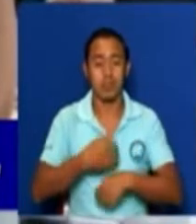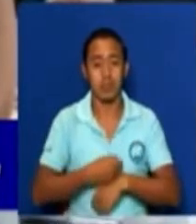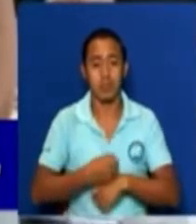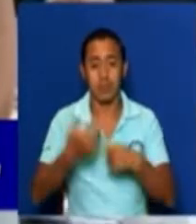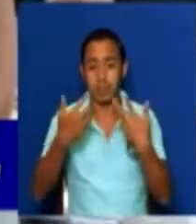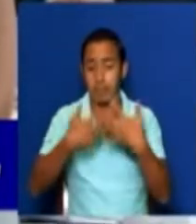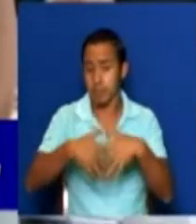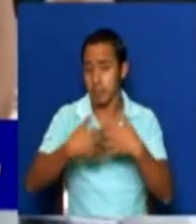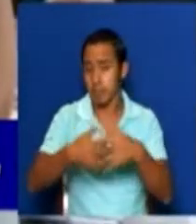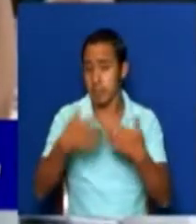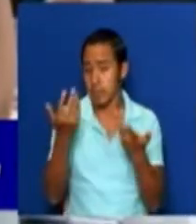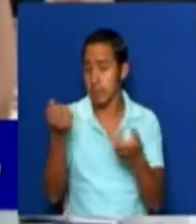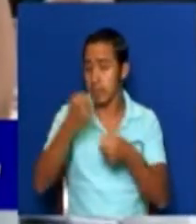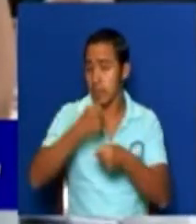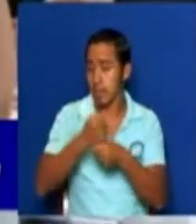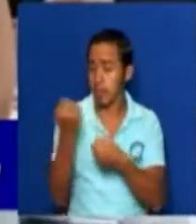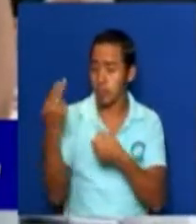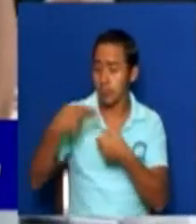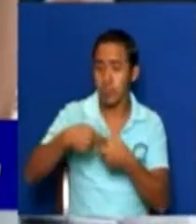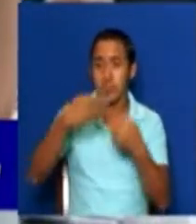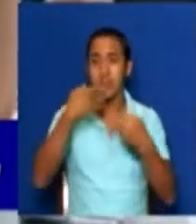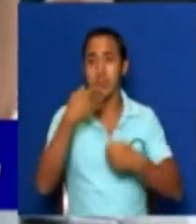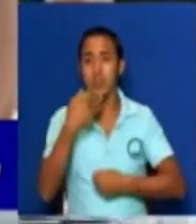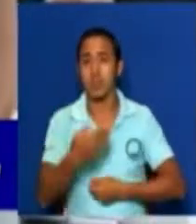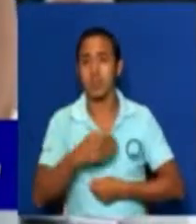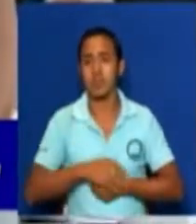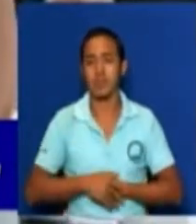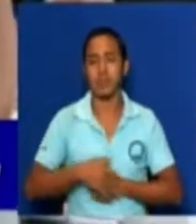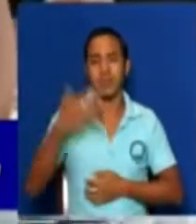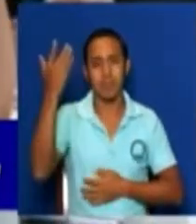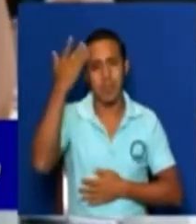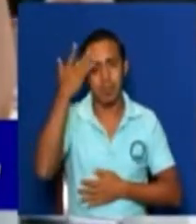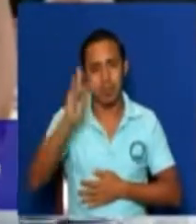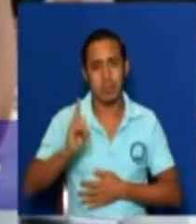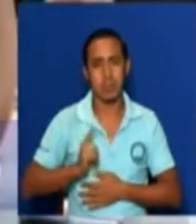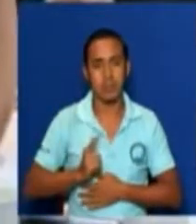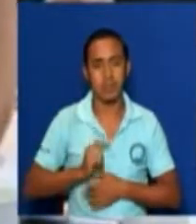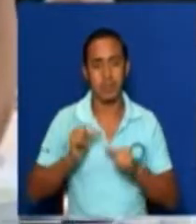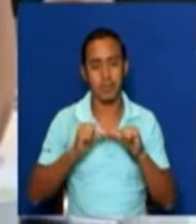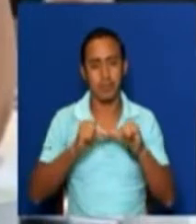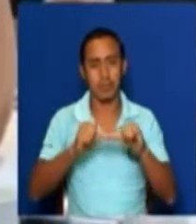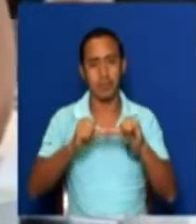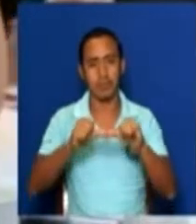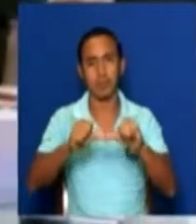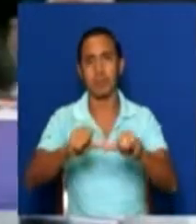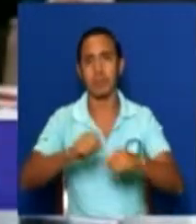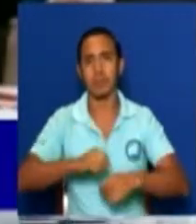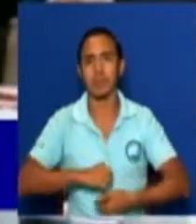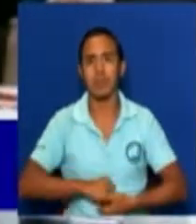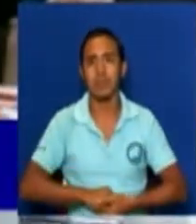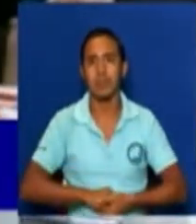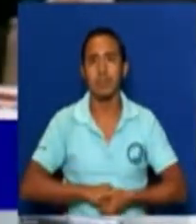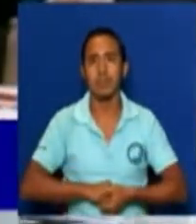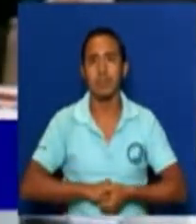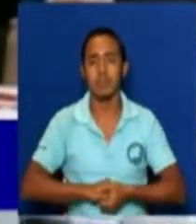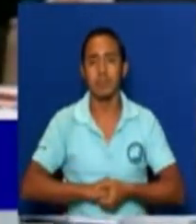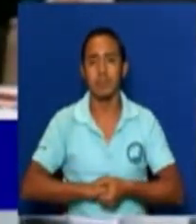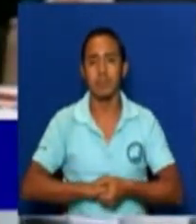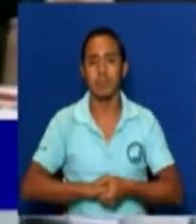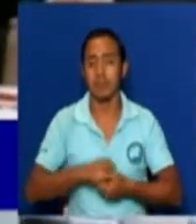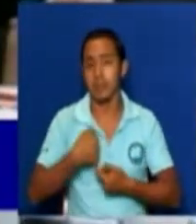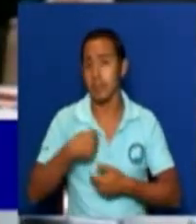calidad. Y tenemos herramientas que hay que seguir explotando y seguir construyendo. Esa sería